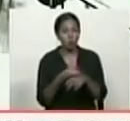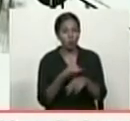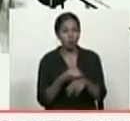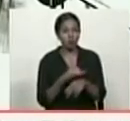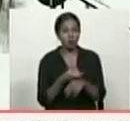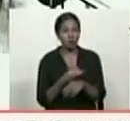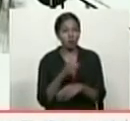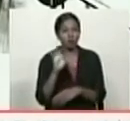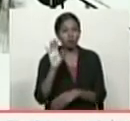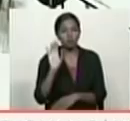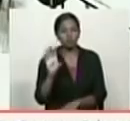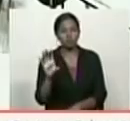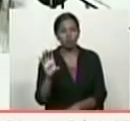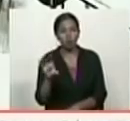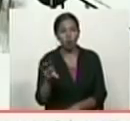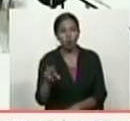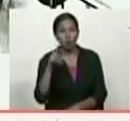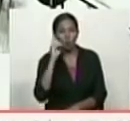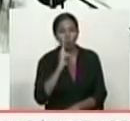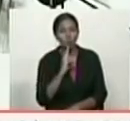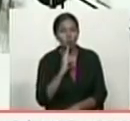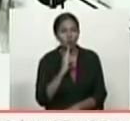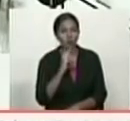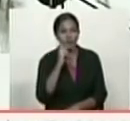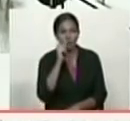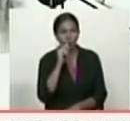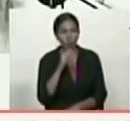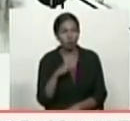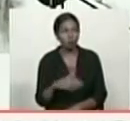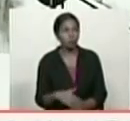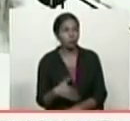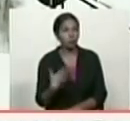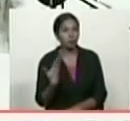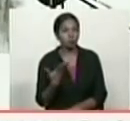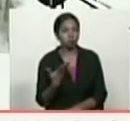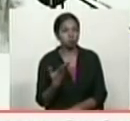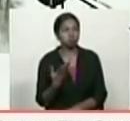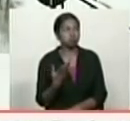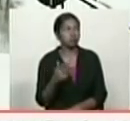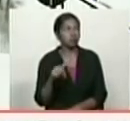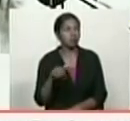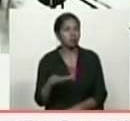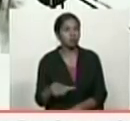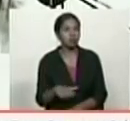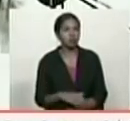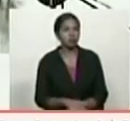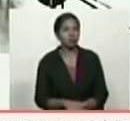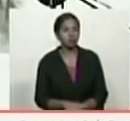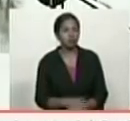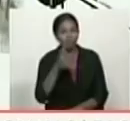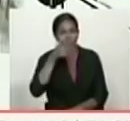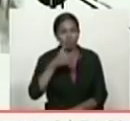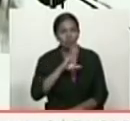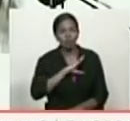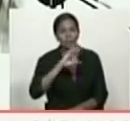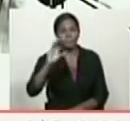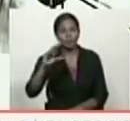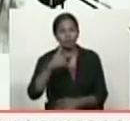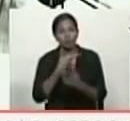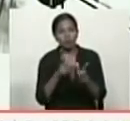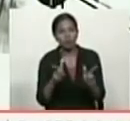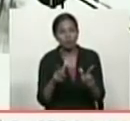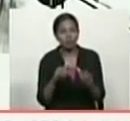del estado Bolívar, Justo Noguera Pietri, mayor general de la patria, de la libertad, de la vida